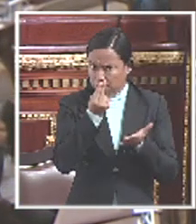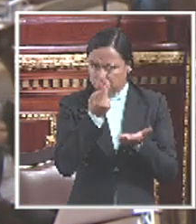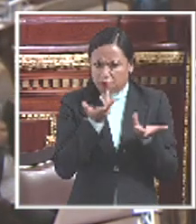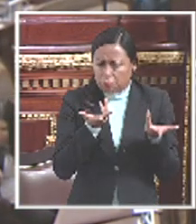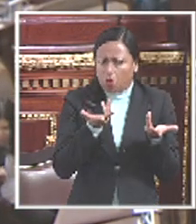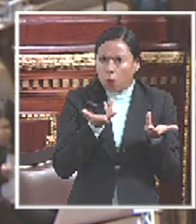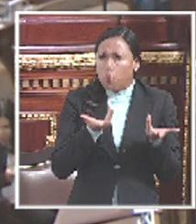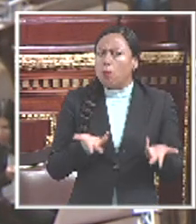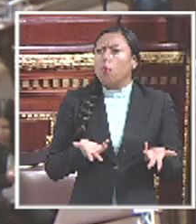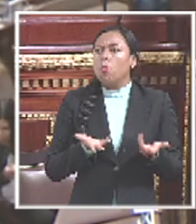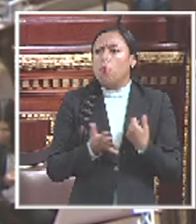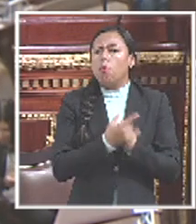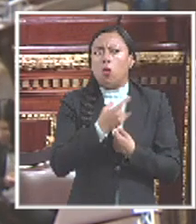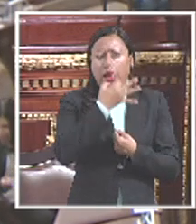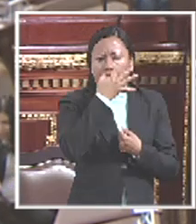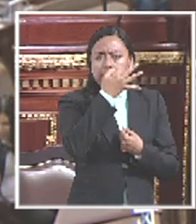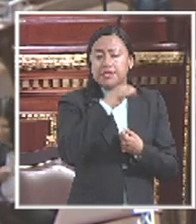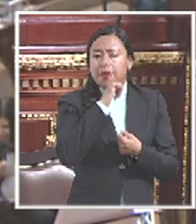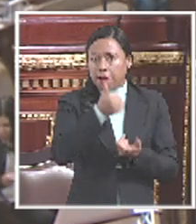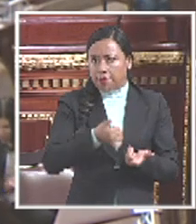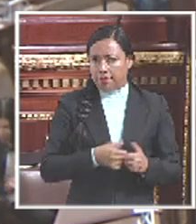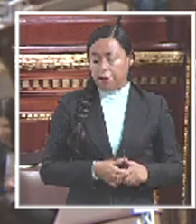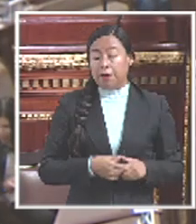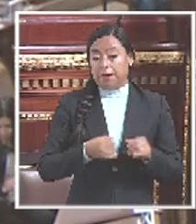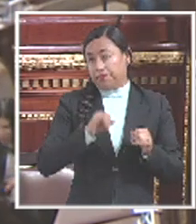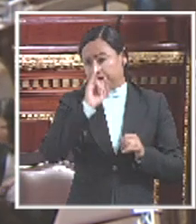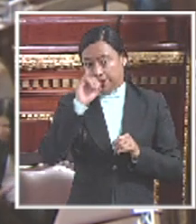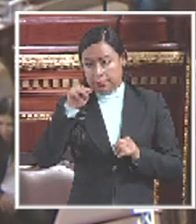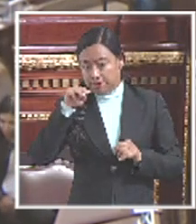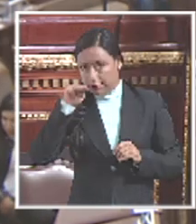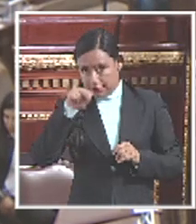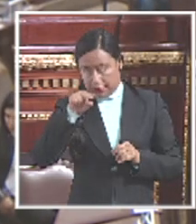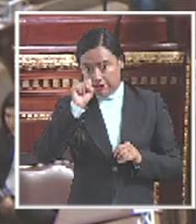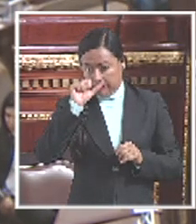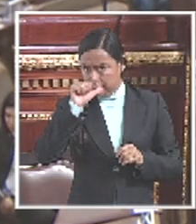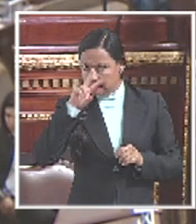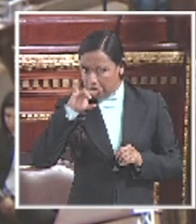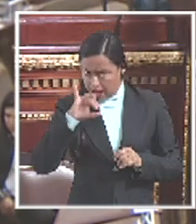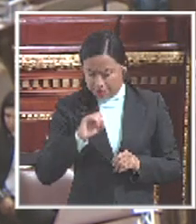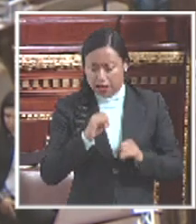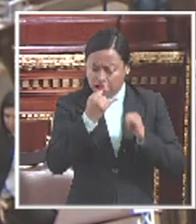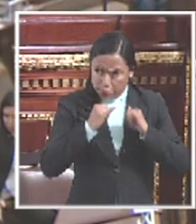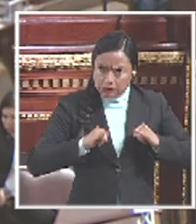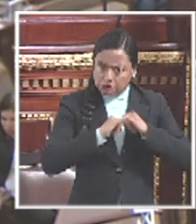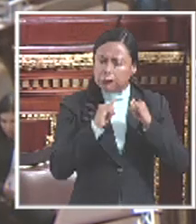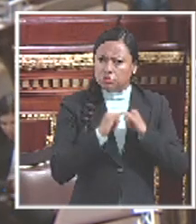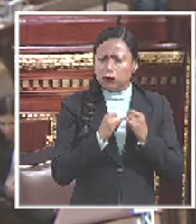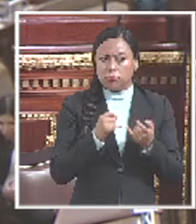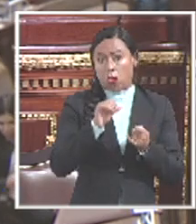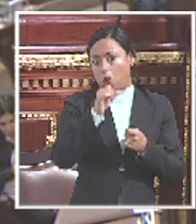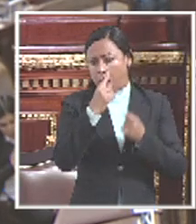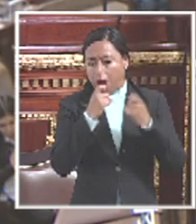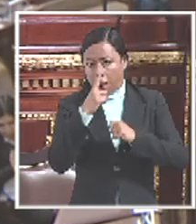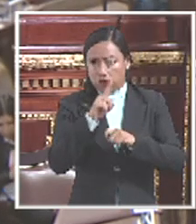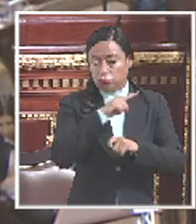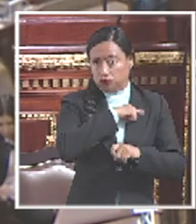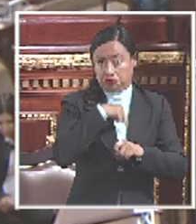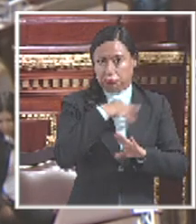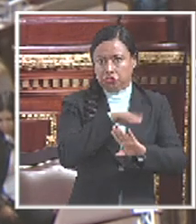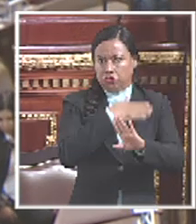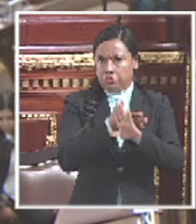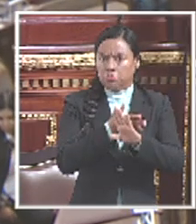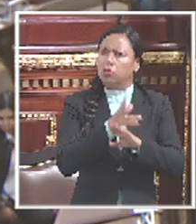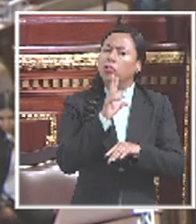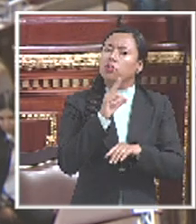INSABI, el objetivo de este nuevo instituto es muy loable y nadie puede estar en contra. Estamos hablando de